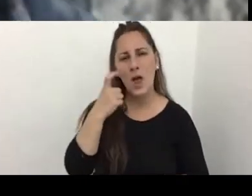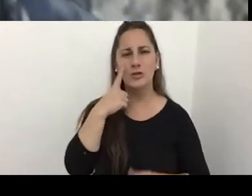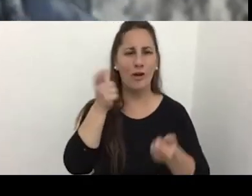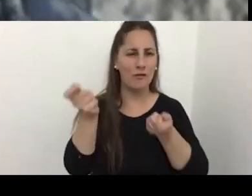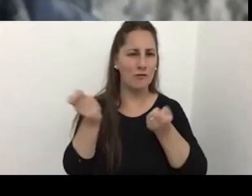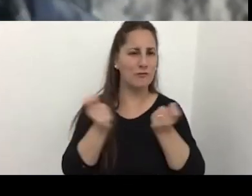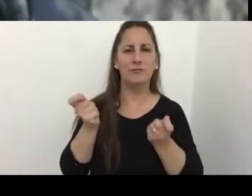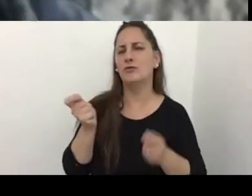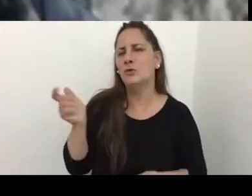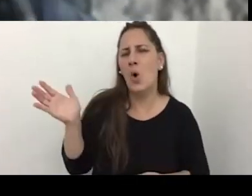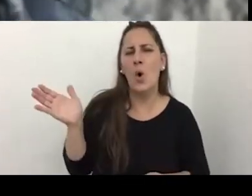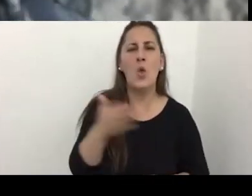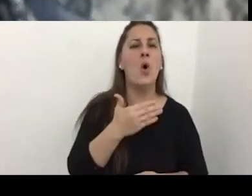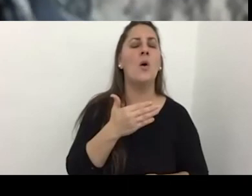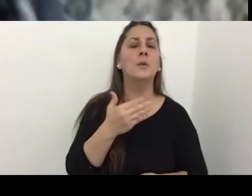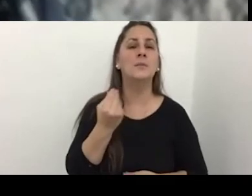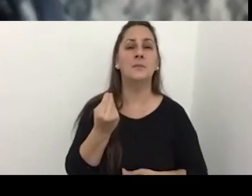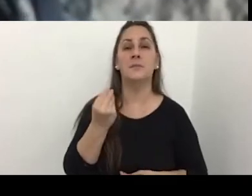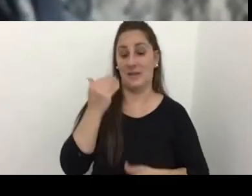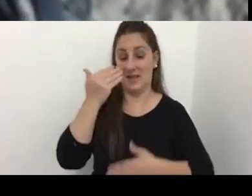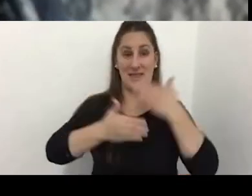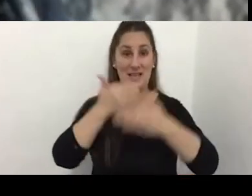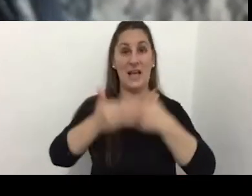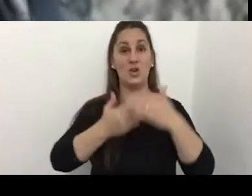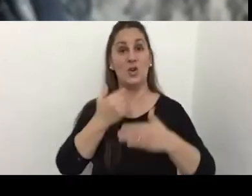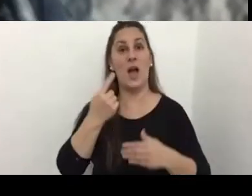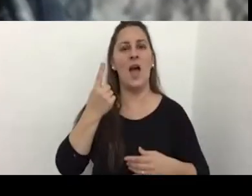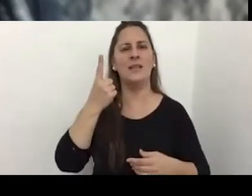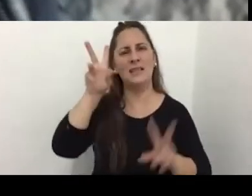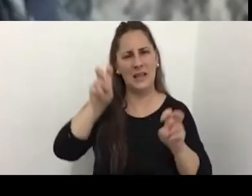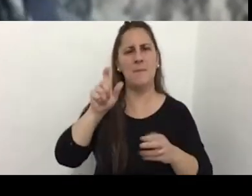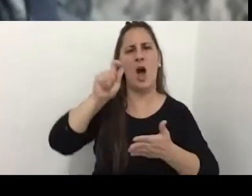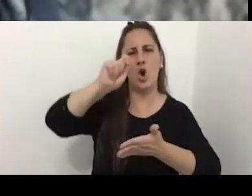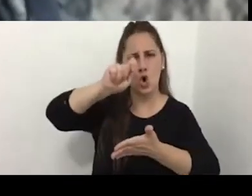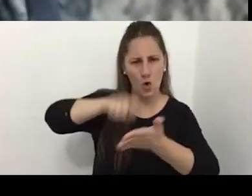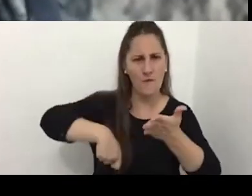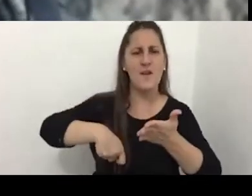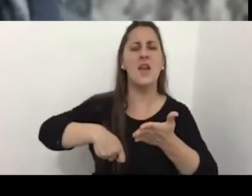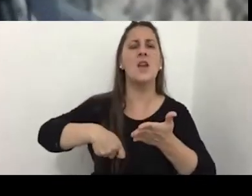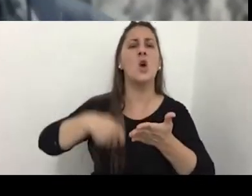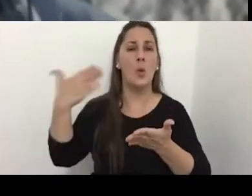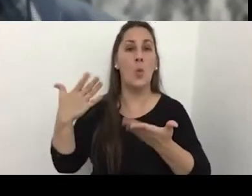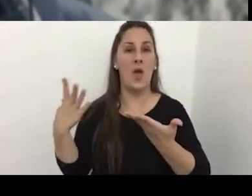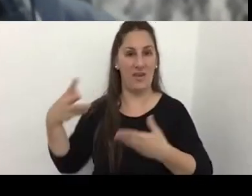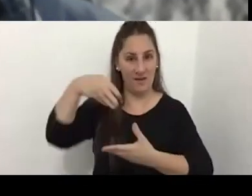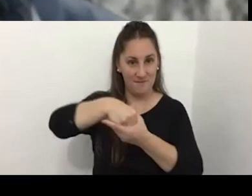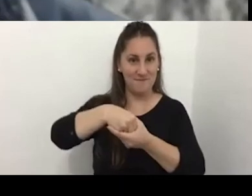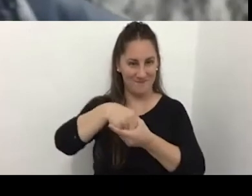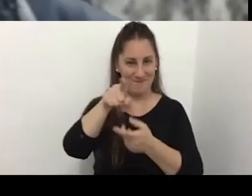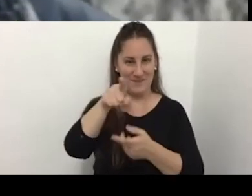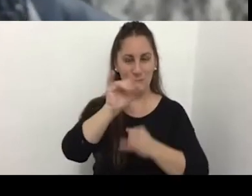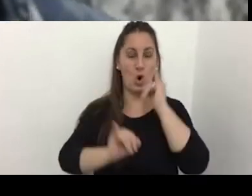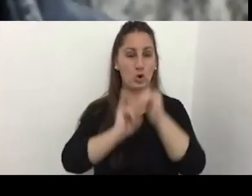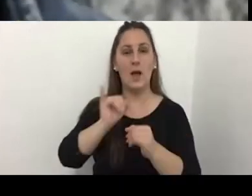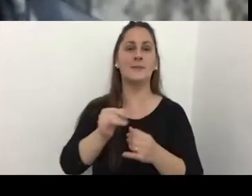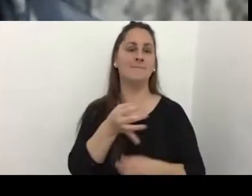ver, cuando vos desarrollaste ahí el tema de los convenios y las cosas que se pueden incluir, evidentemente,